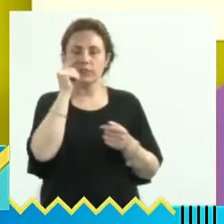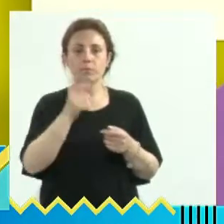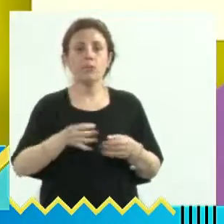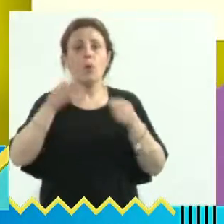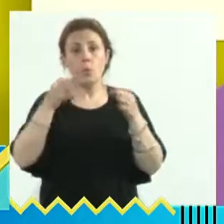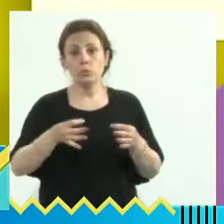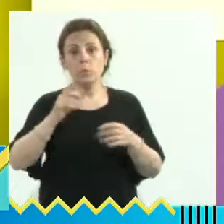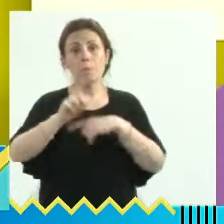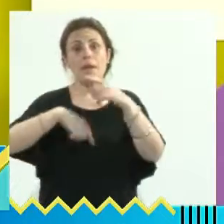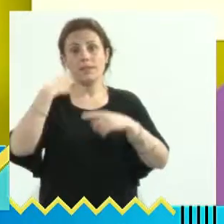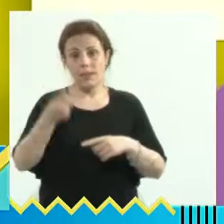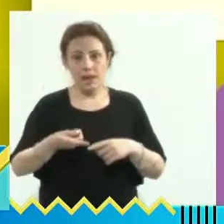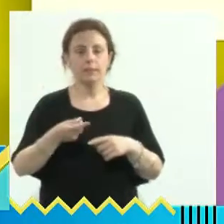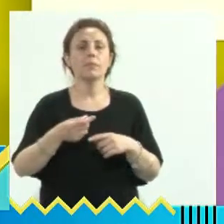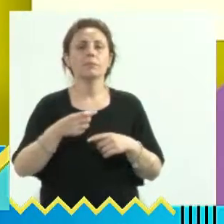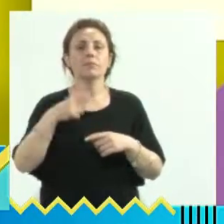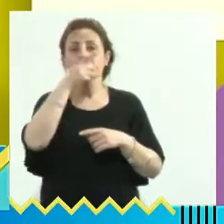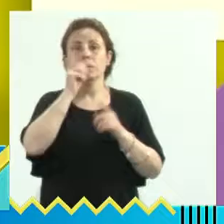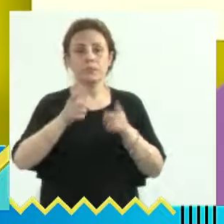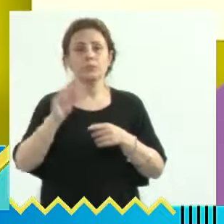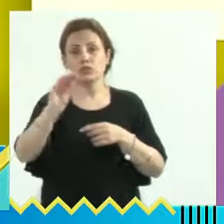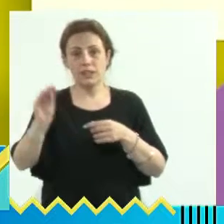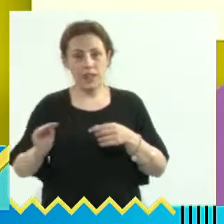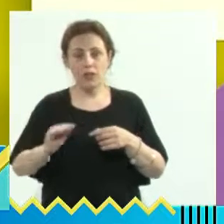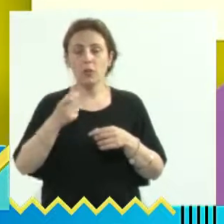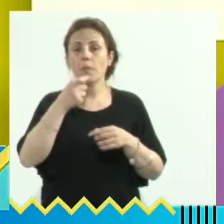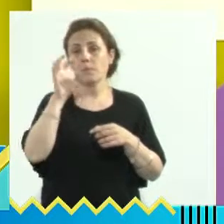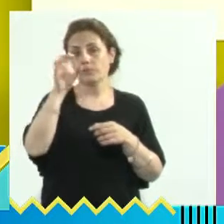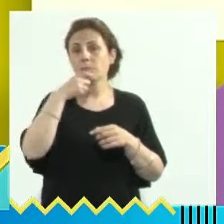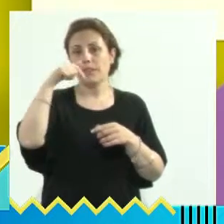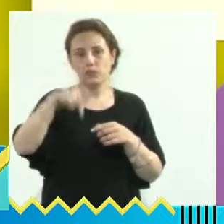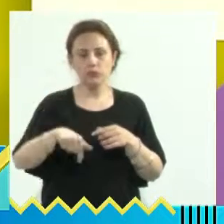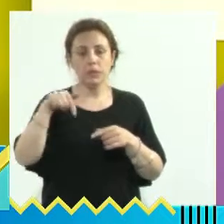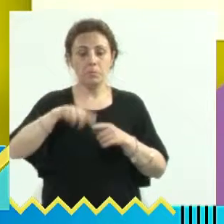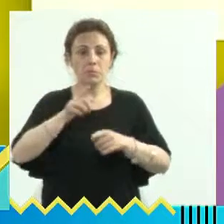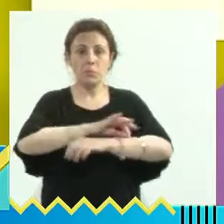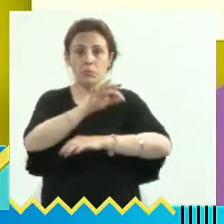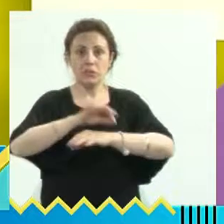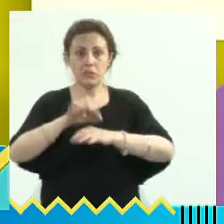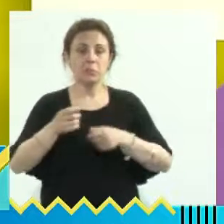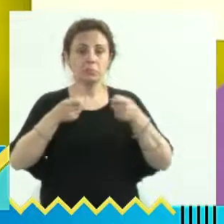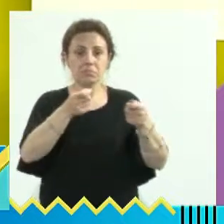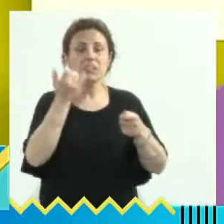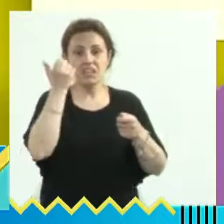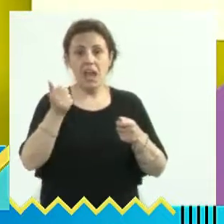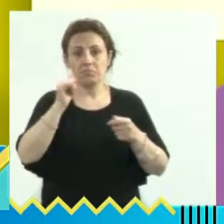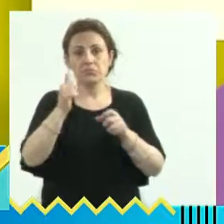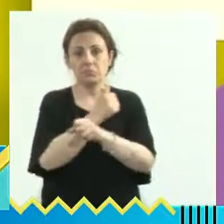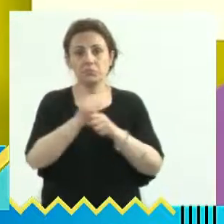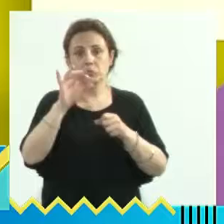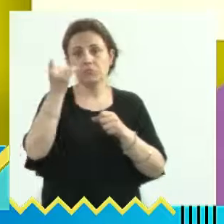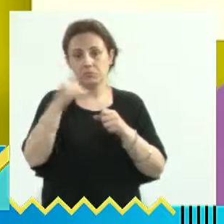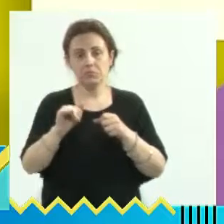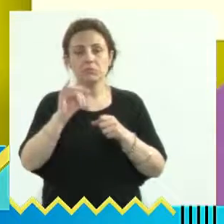justamente mañana se va a tratar en el Senado de la provincia de Mendoza este proyecto que ya obtuvo su medida de sanción en la Cámara